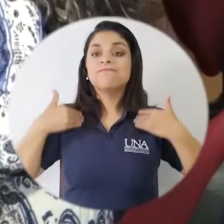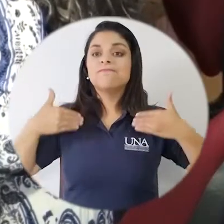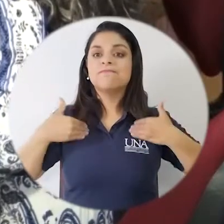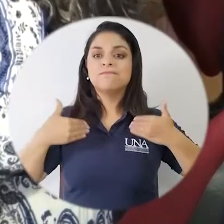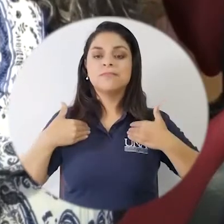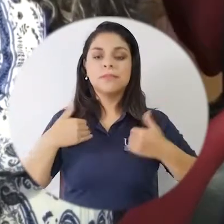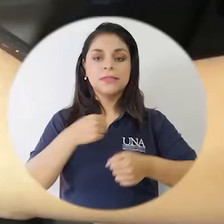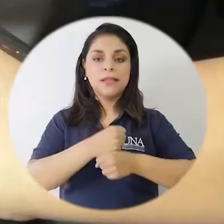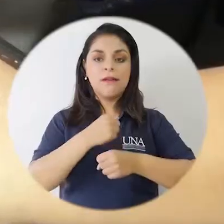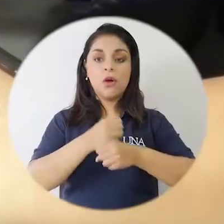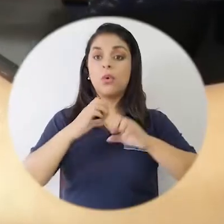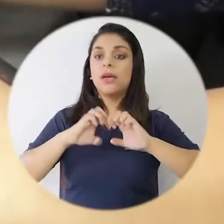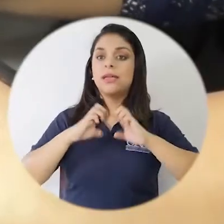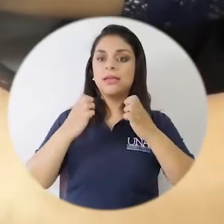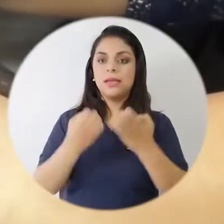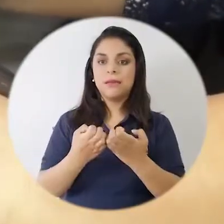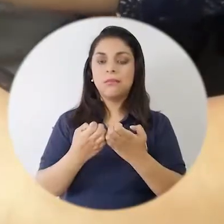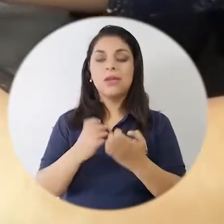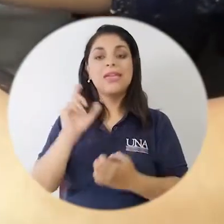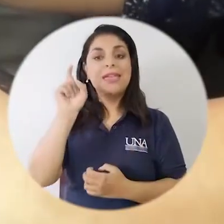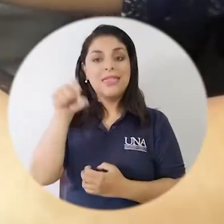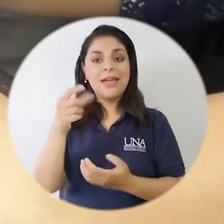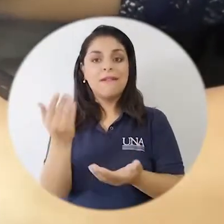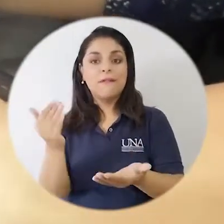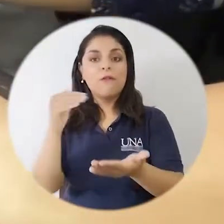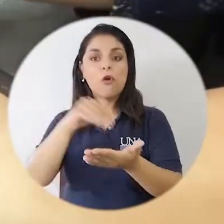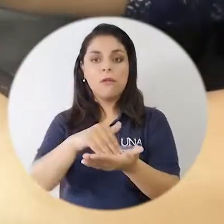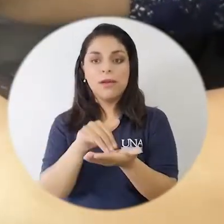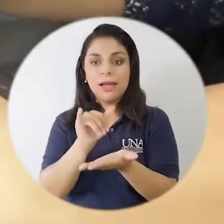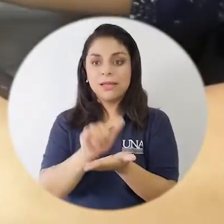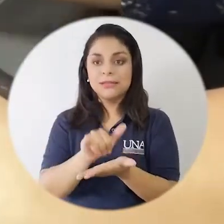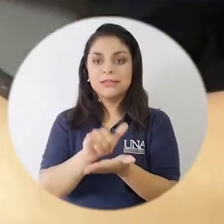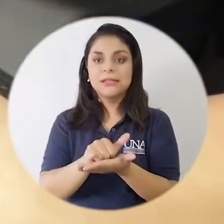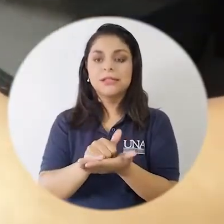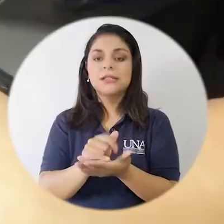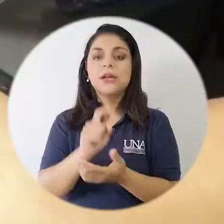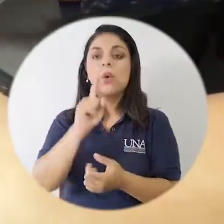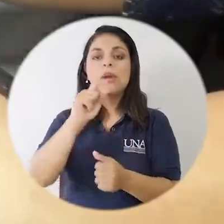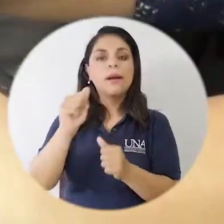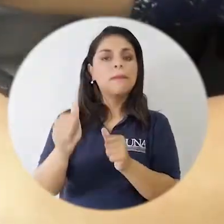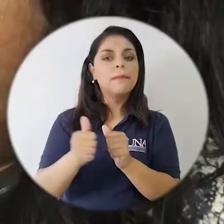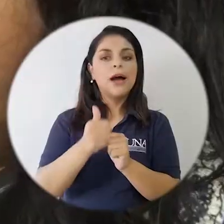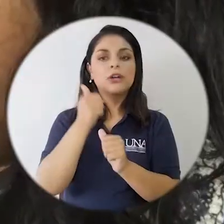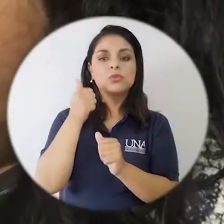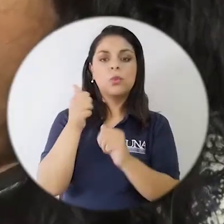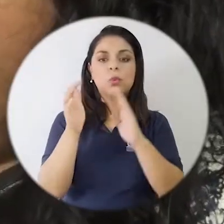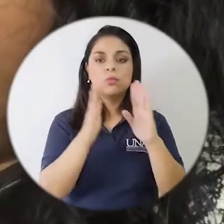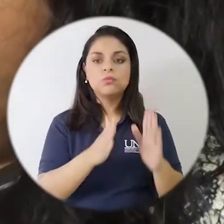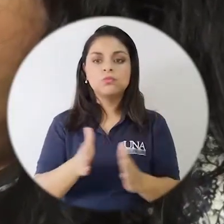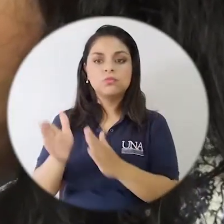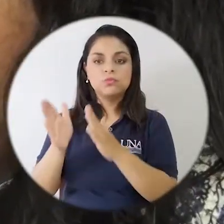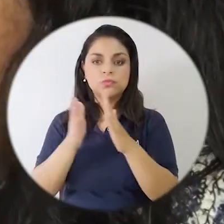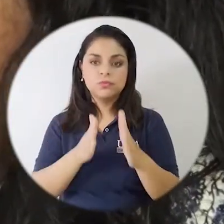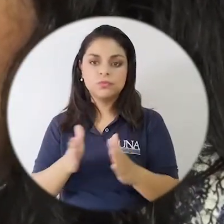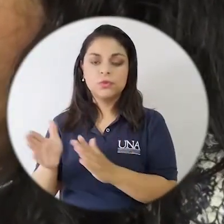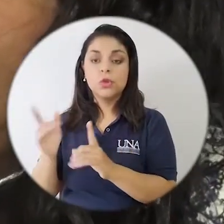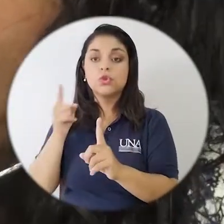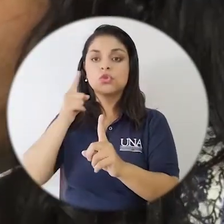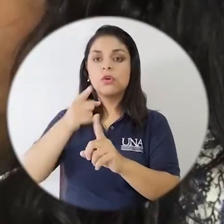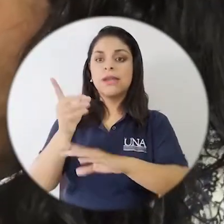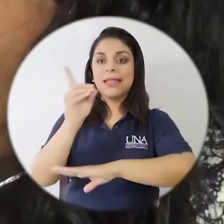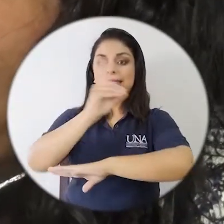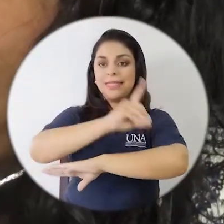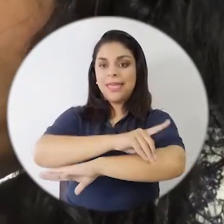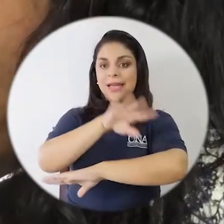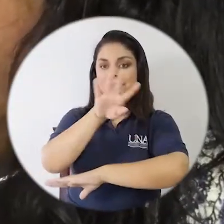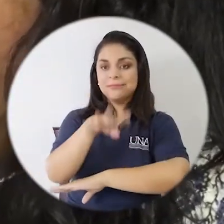motivación y el trabajo en equipo, y habrá que volver de esa manera, con una mayor